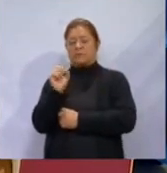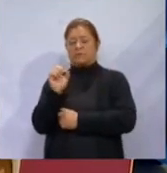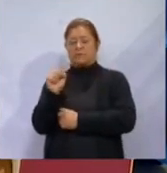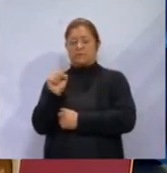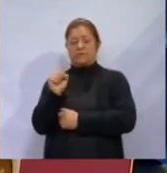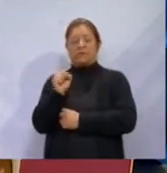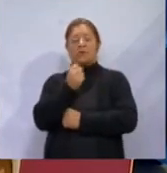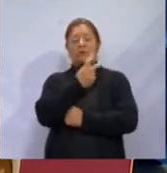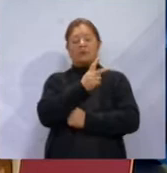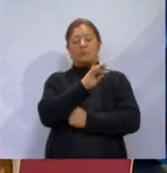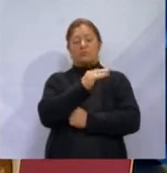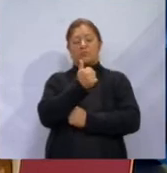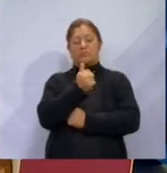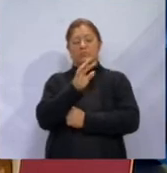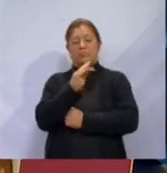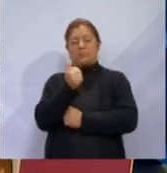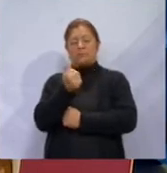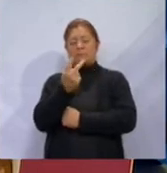246-46-263-60,